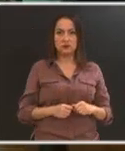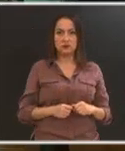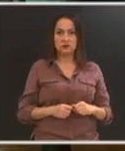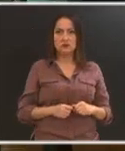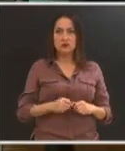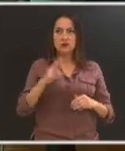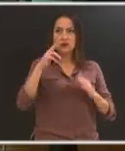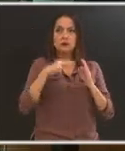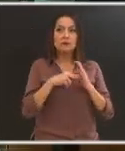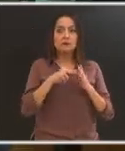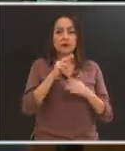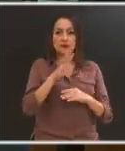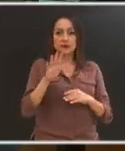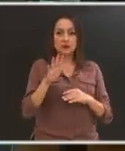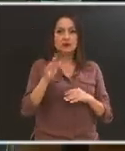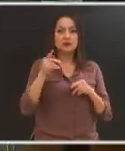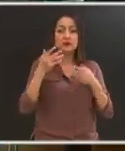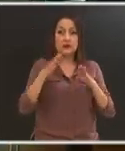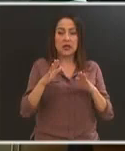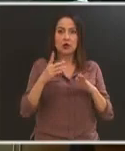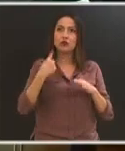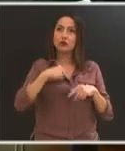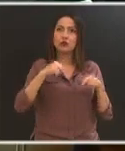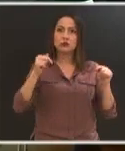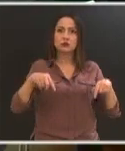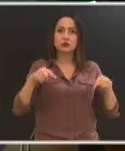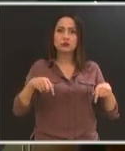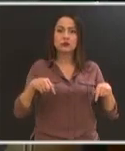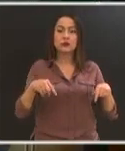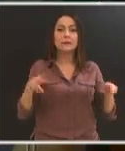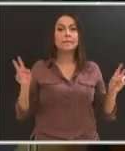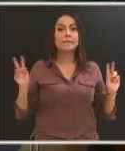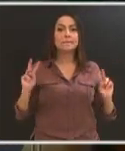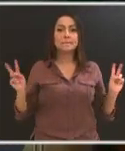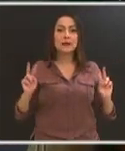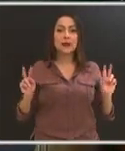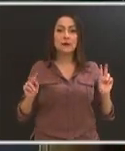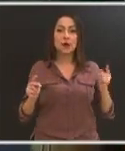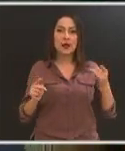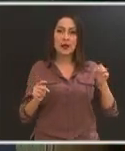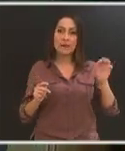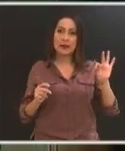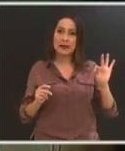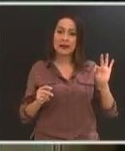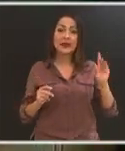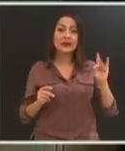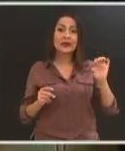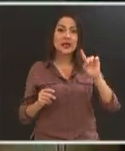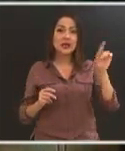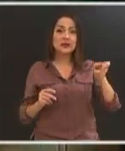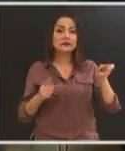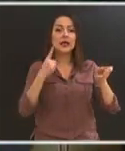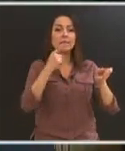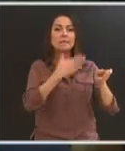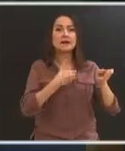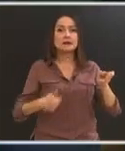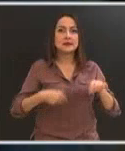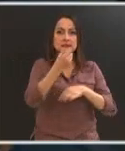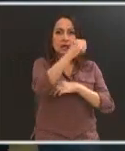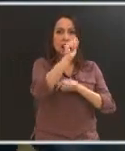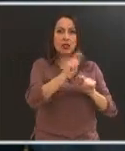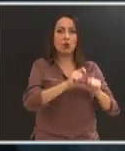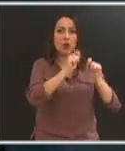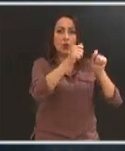el 2025. Y precisamente nos encontramos acá completamente en vivo con Gilbert Díaz, presidente del Sindicato de